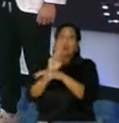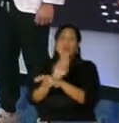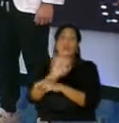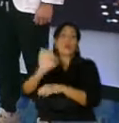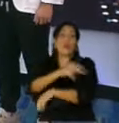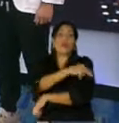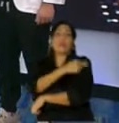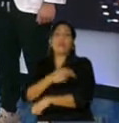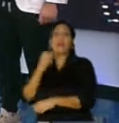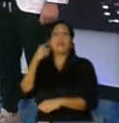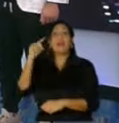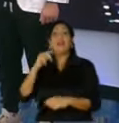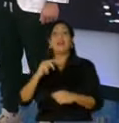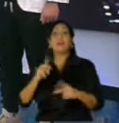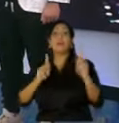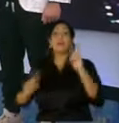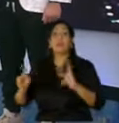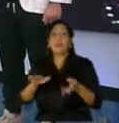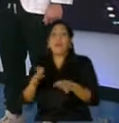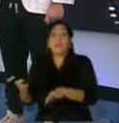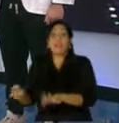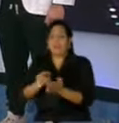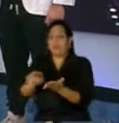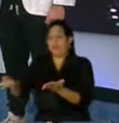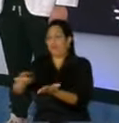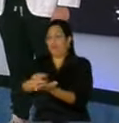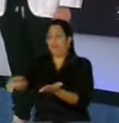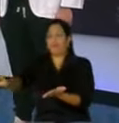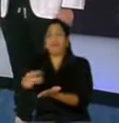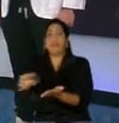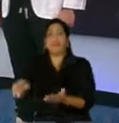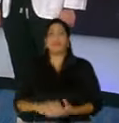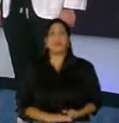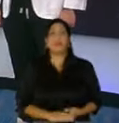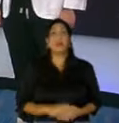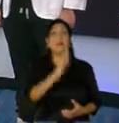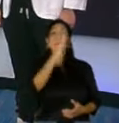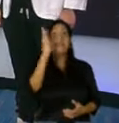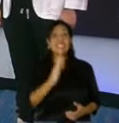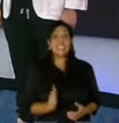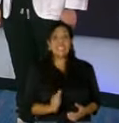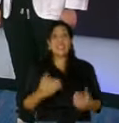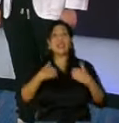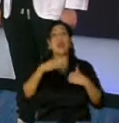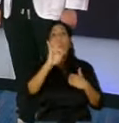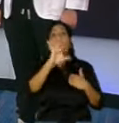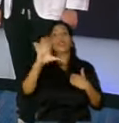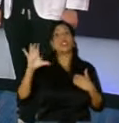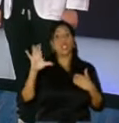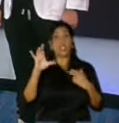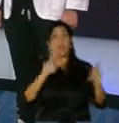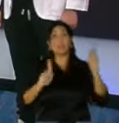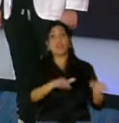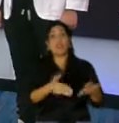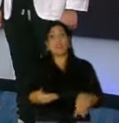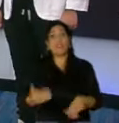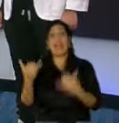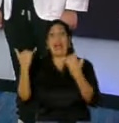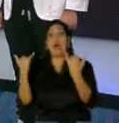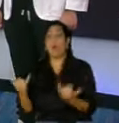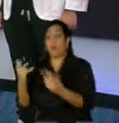para poner los cadáveres. En Brasil hay sobre 800 muertes. Ellos tuvieron que expandir su cementerio nacional y han